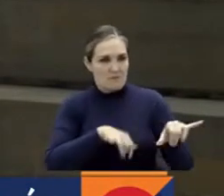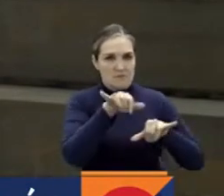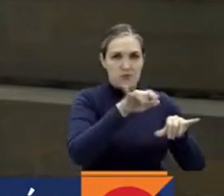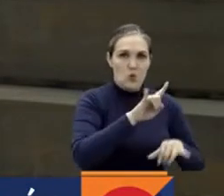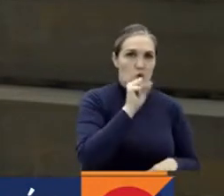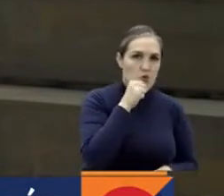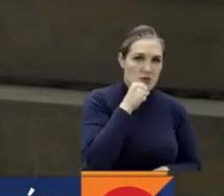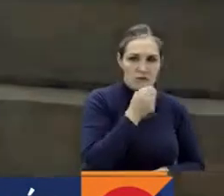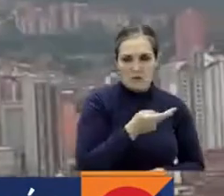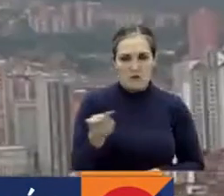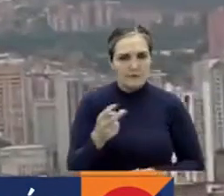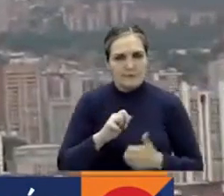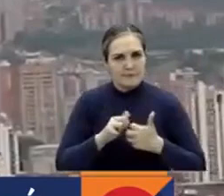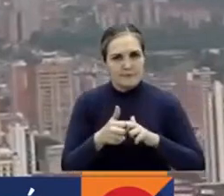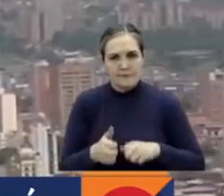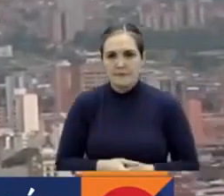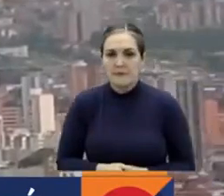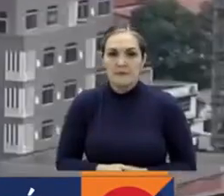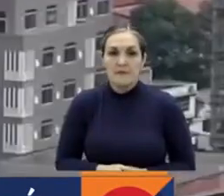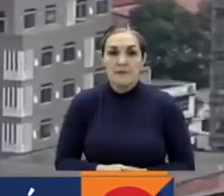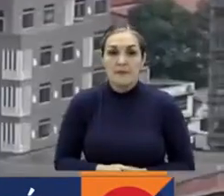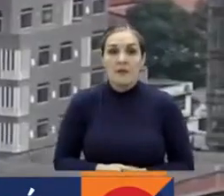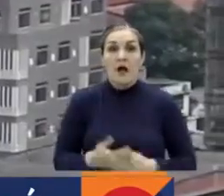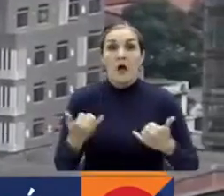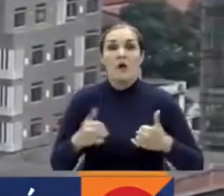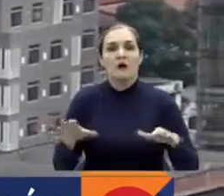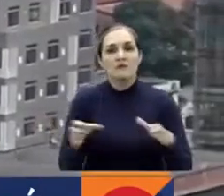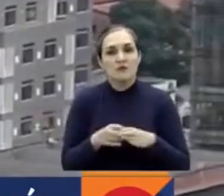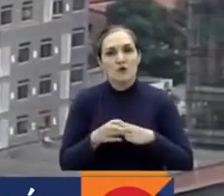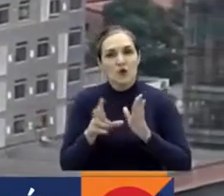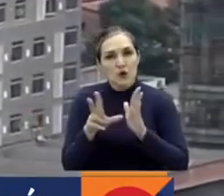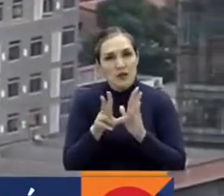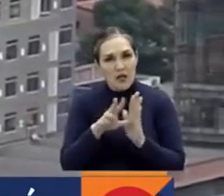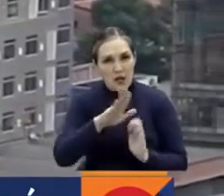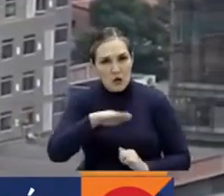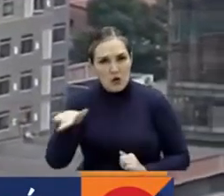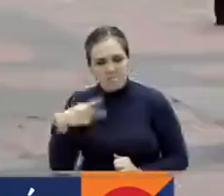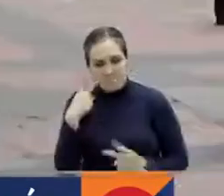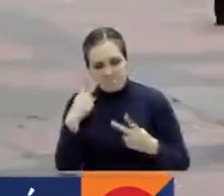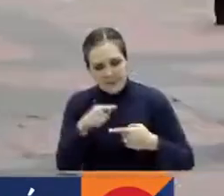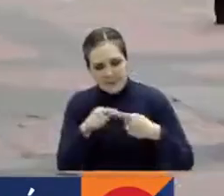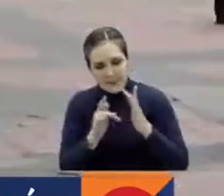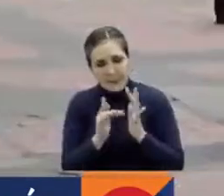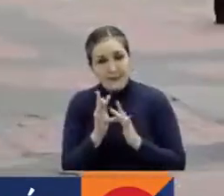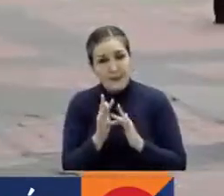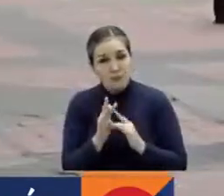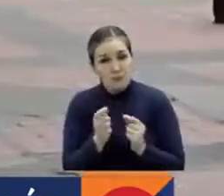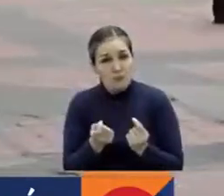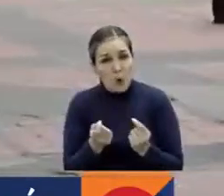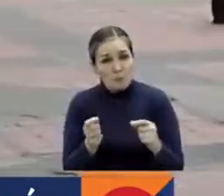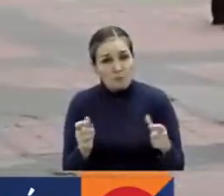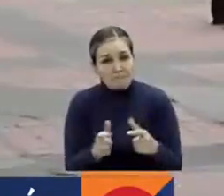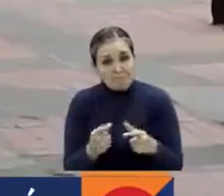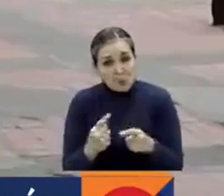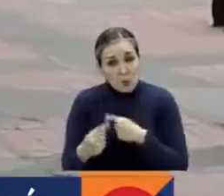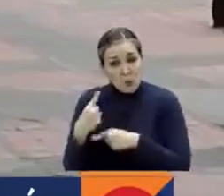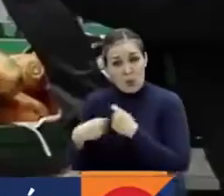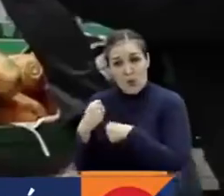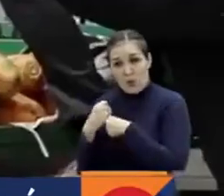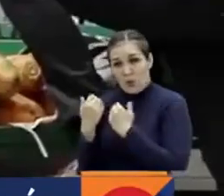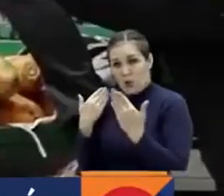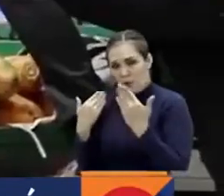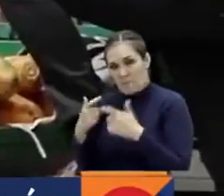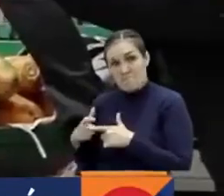Air. Para Coltelco en Antioquia, la ocupación hotelera durante Semana Santa disminuyó considerablemente en el departamento.